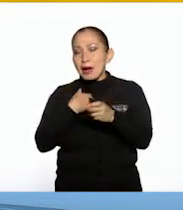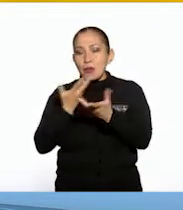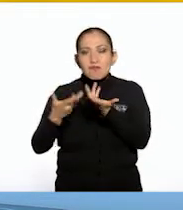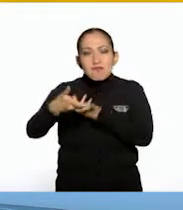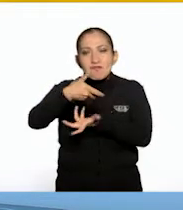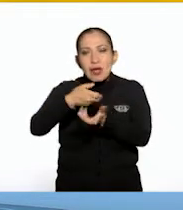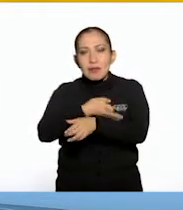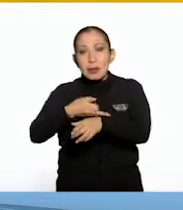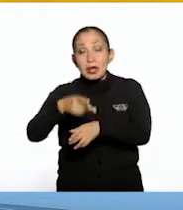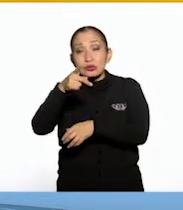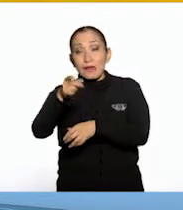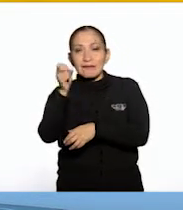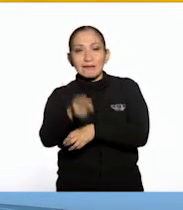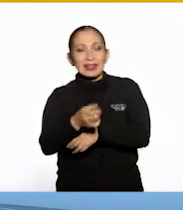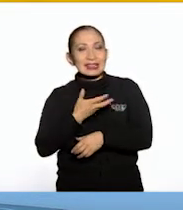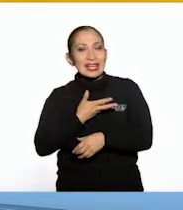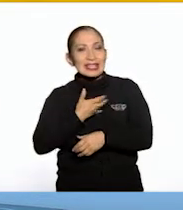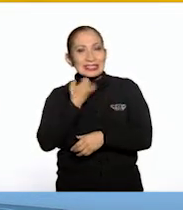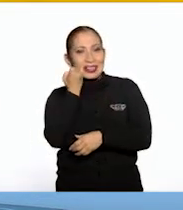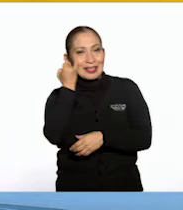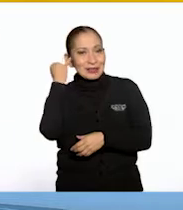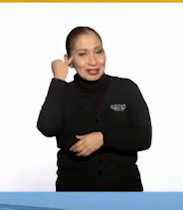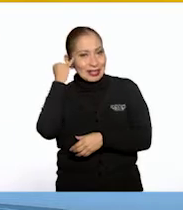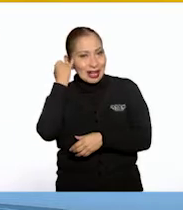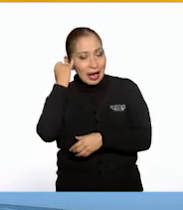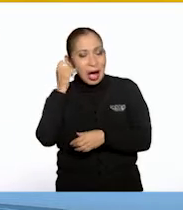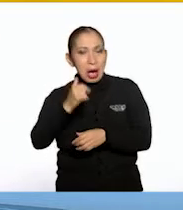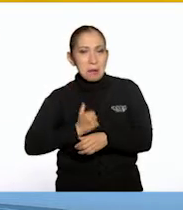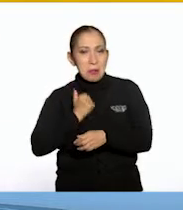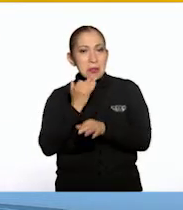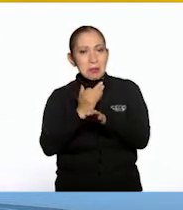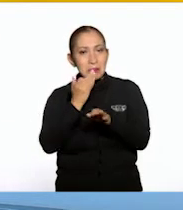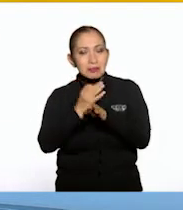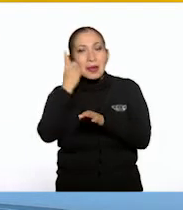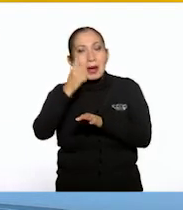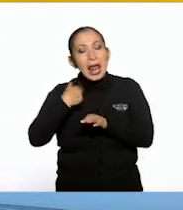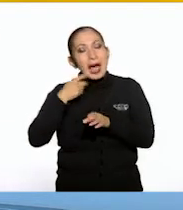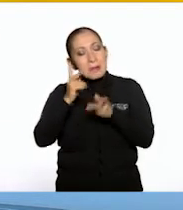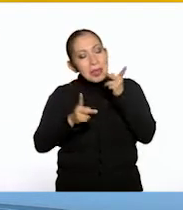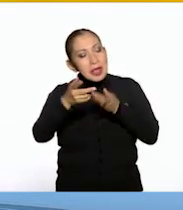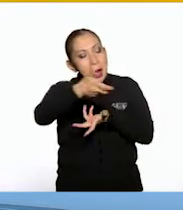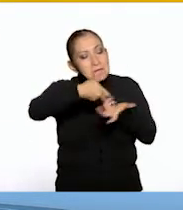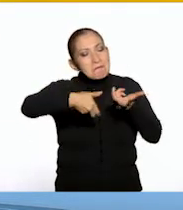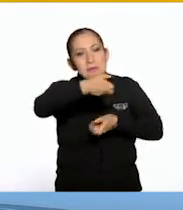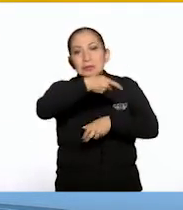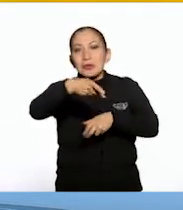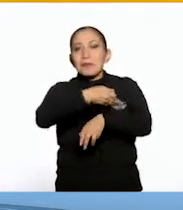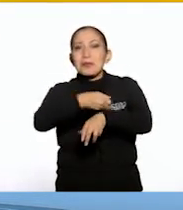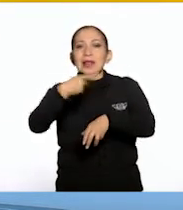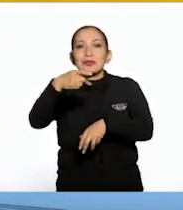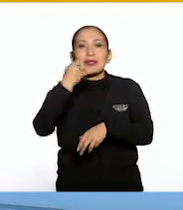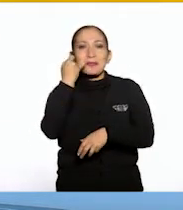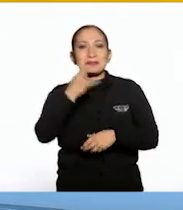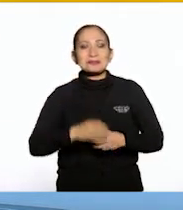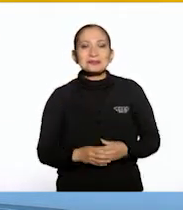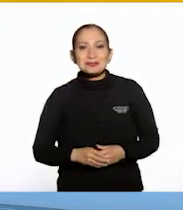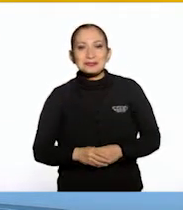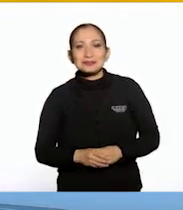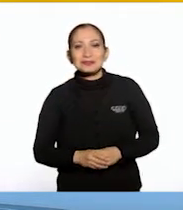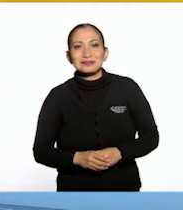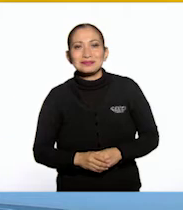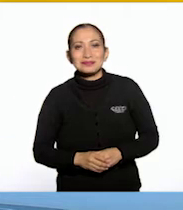familia. Si tienes la fortuna de hablar una lengua indígena, aprovecha este momento para practicarla y platica con tu familia en tu lengua